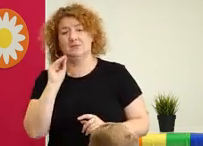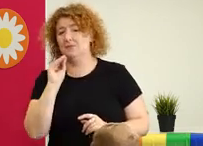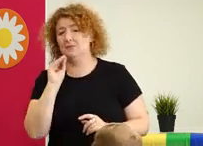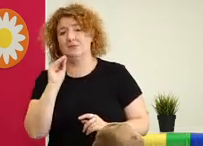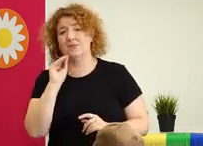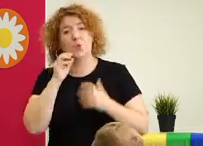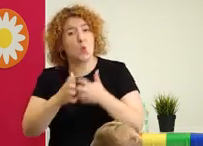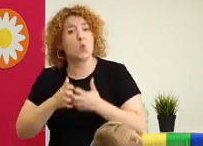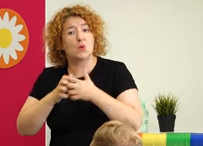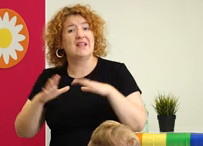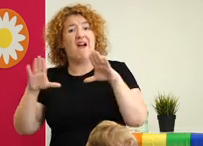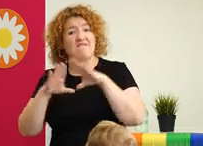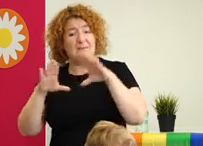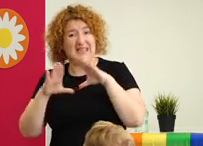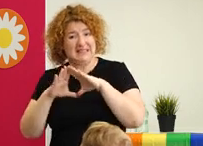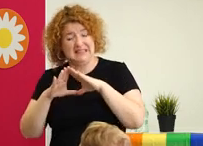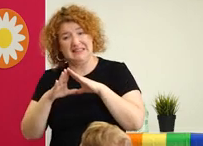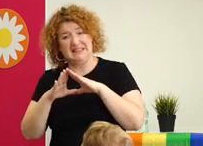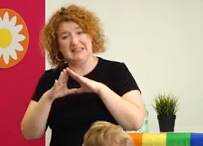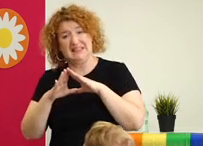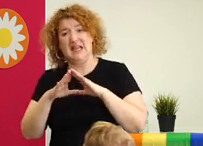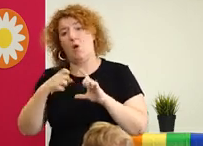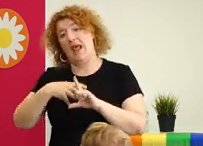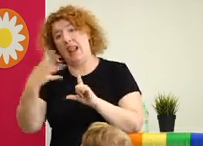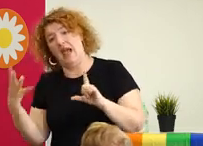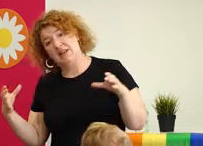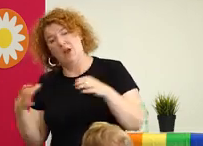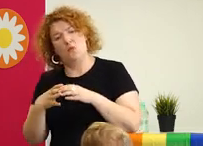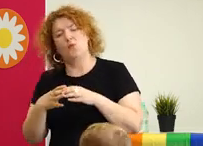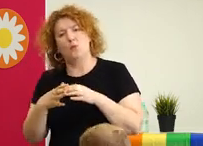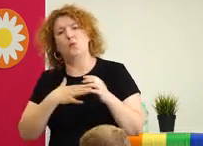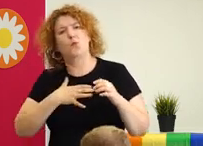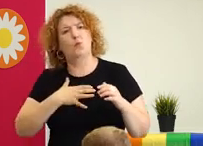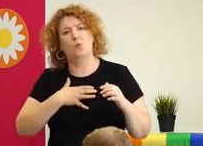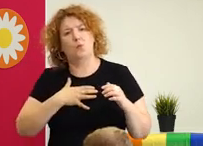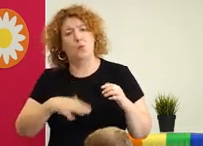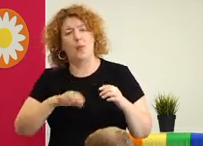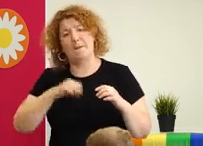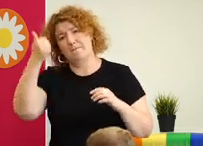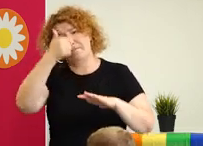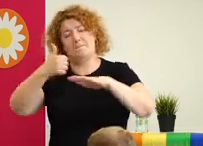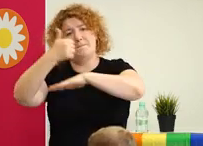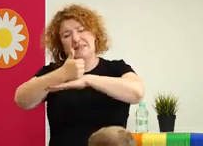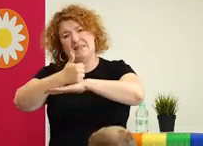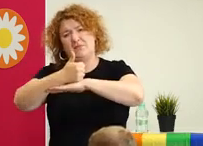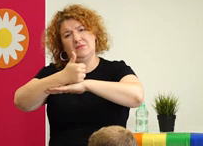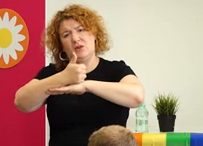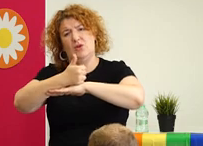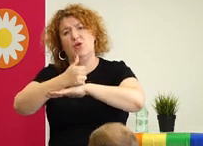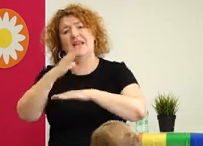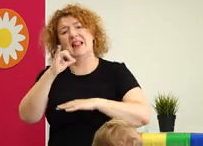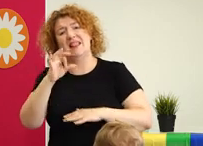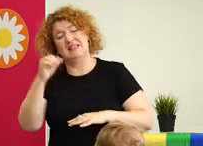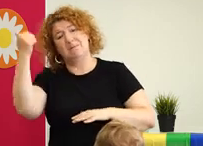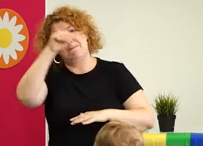través de la lucha feminista o de la lucha LGTBI podremos acabar no con el patriarcado, sino con el